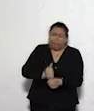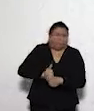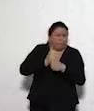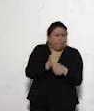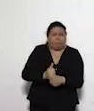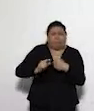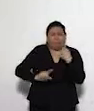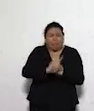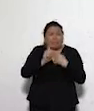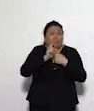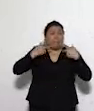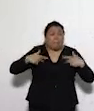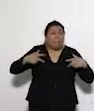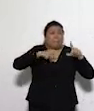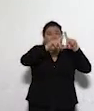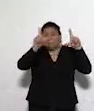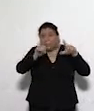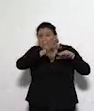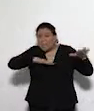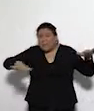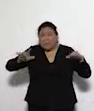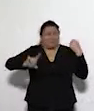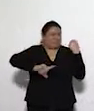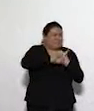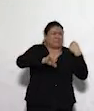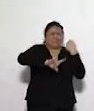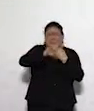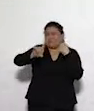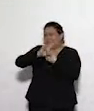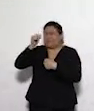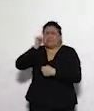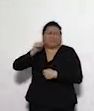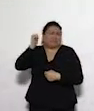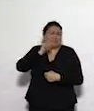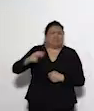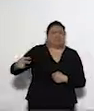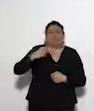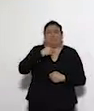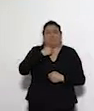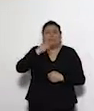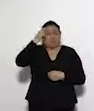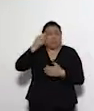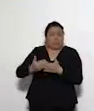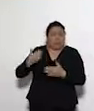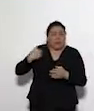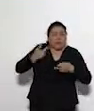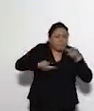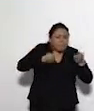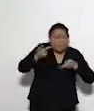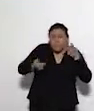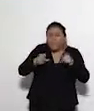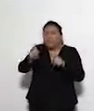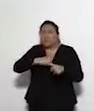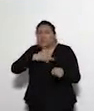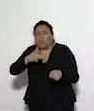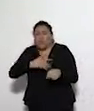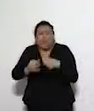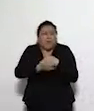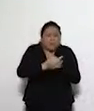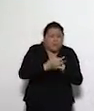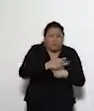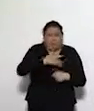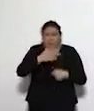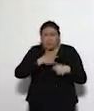convivencia cotidiana entre los mexicanos. Según la más reciente Encuesta Nacional de Seguridad de Percepción